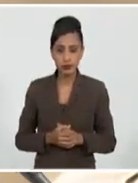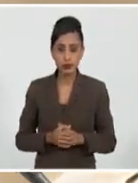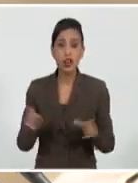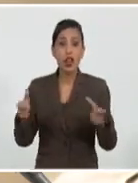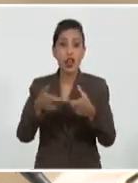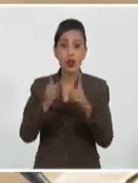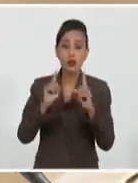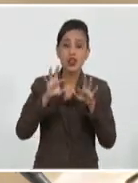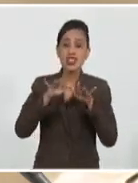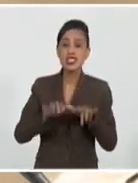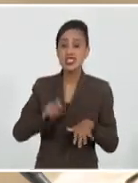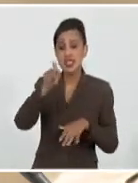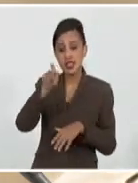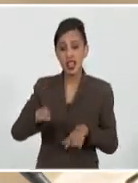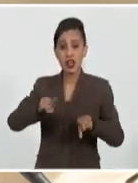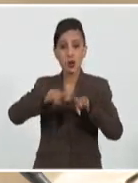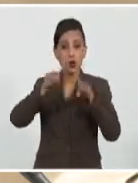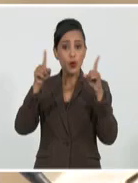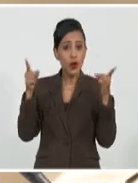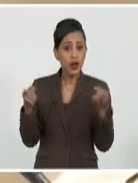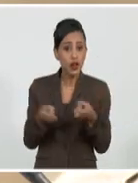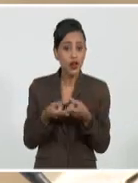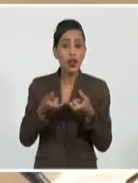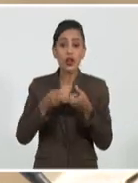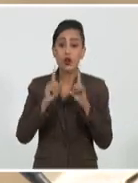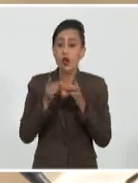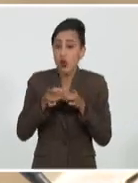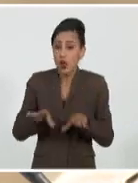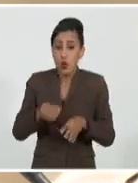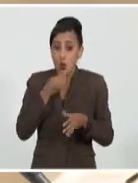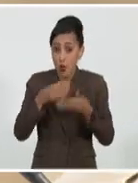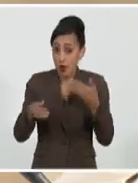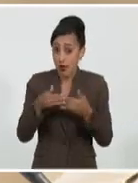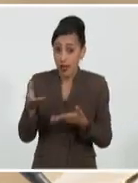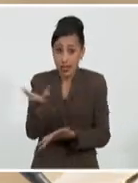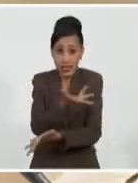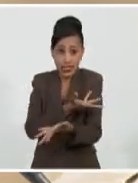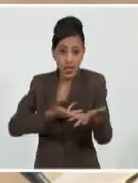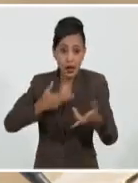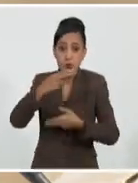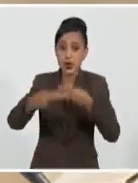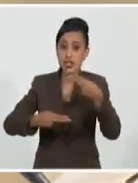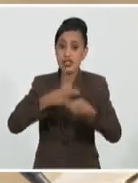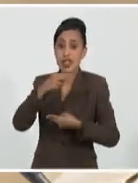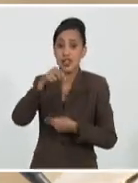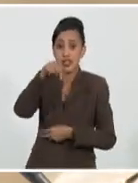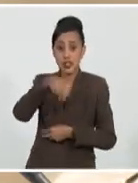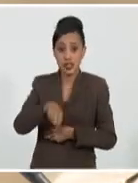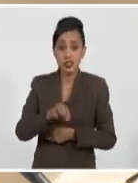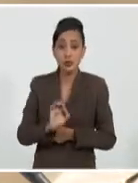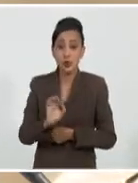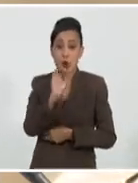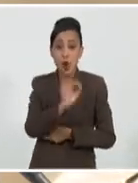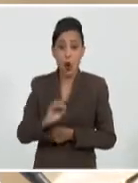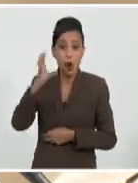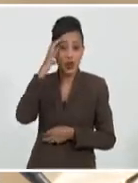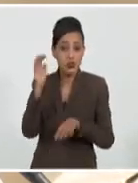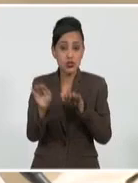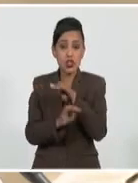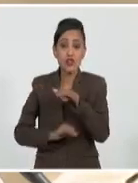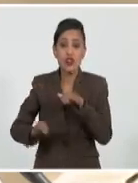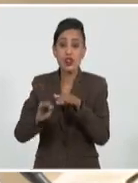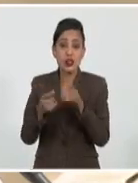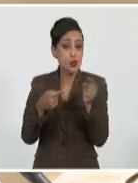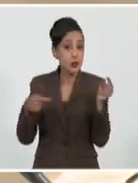reuniones de secretarios generales, las reuniones ordinarias, cualquier intercambio que se realice en este seno de la organización de base tiene que